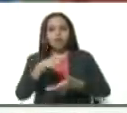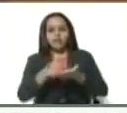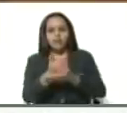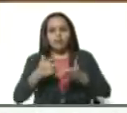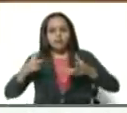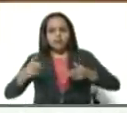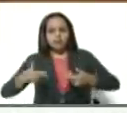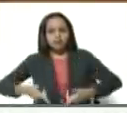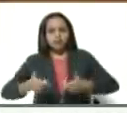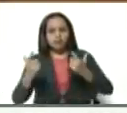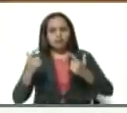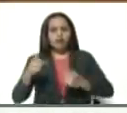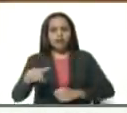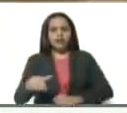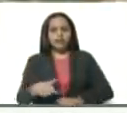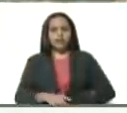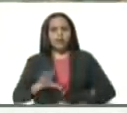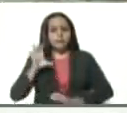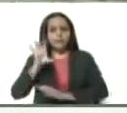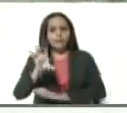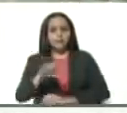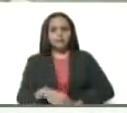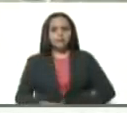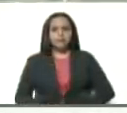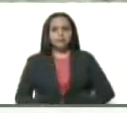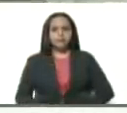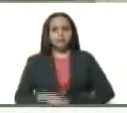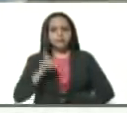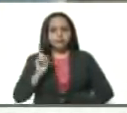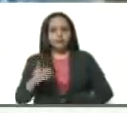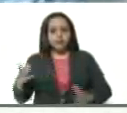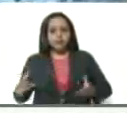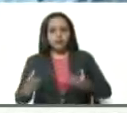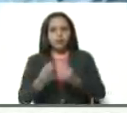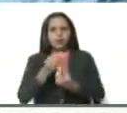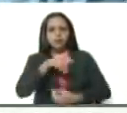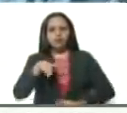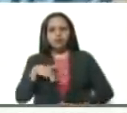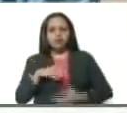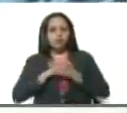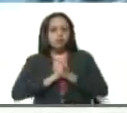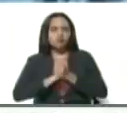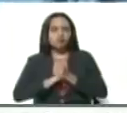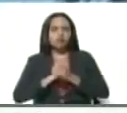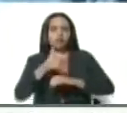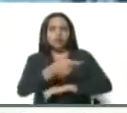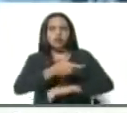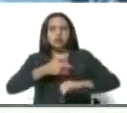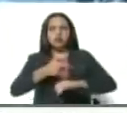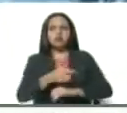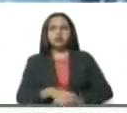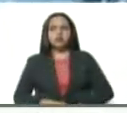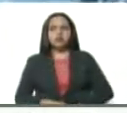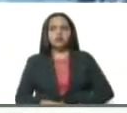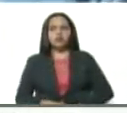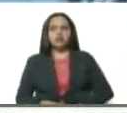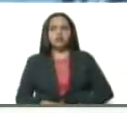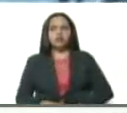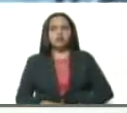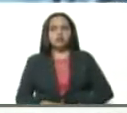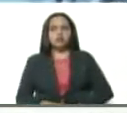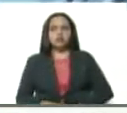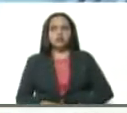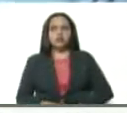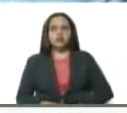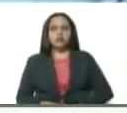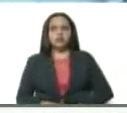se inaugura aquí en el estado. Me acompaña también nuestro queridísimo compañero de gobierno, José Alejandro Terán, quien